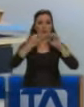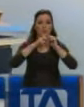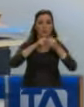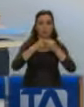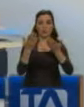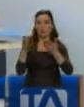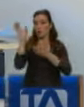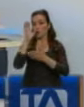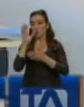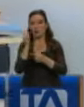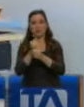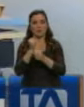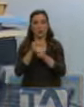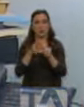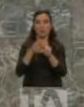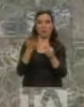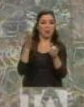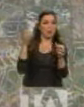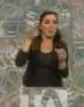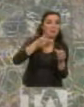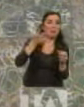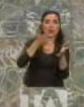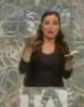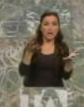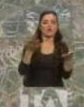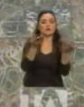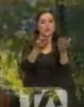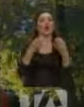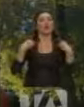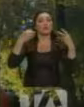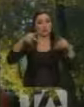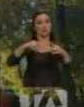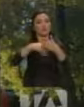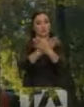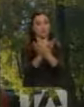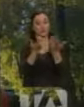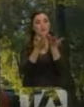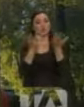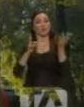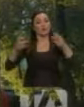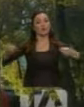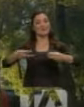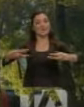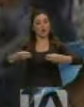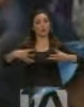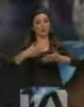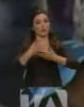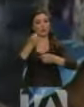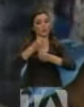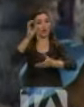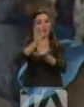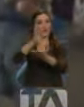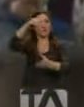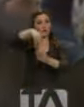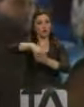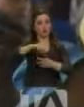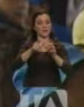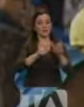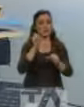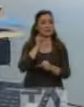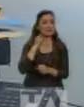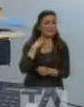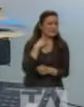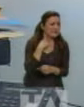contingencia que vive el país. Además, considera acertada la creación de un seguro de desempleo mientras la persona consigue un